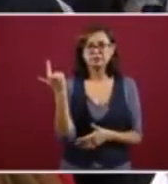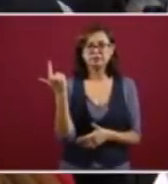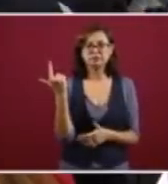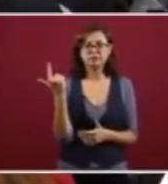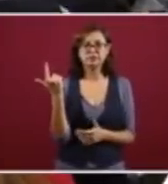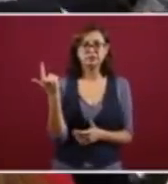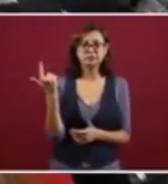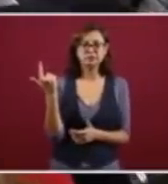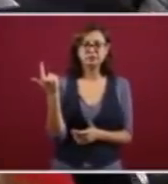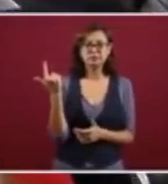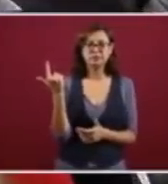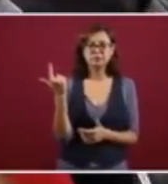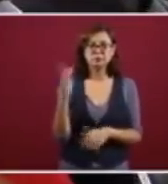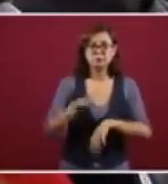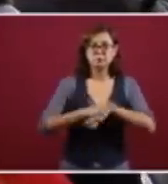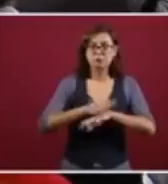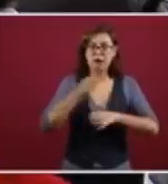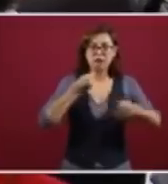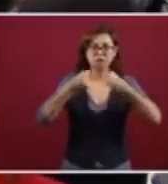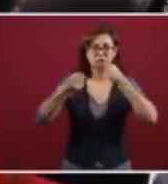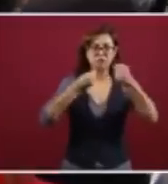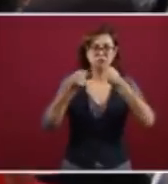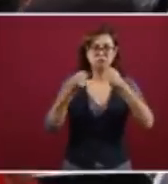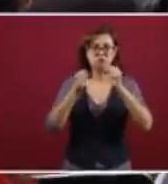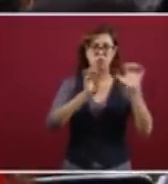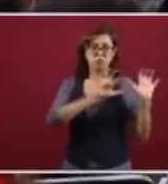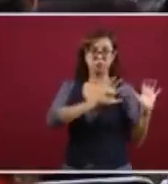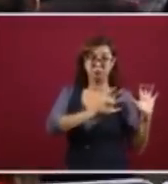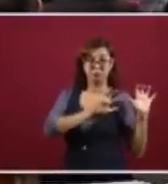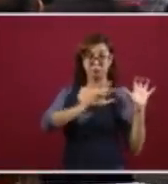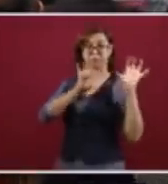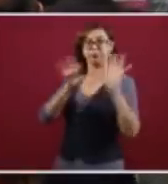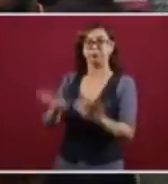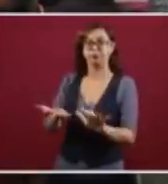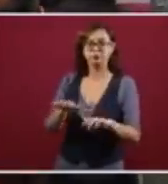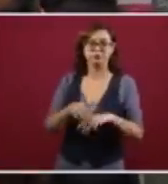más prensa de lo normal,